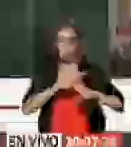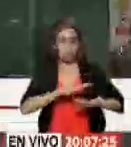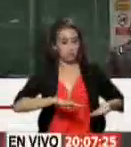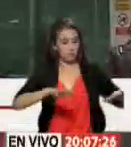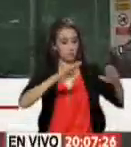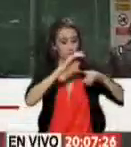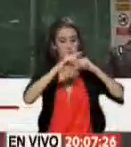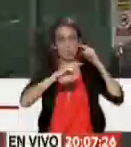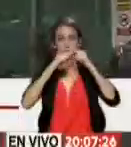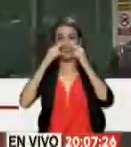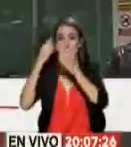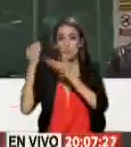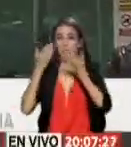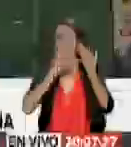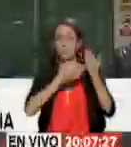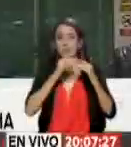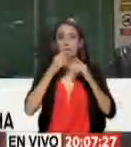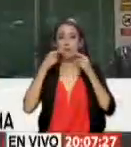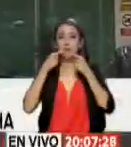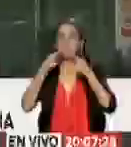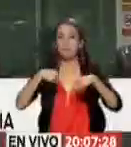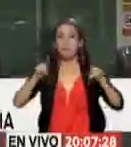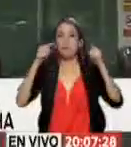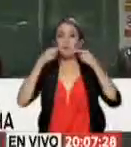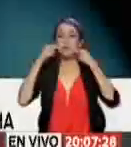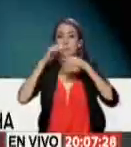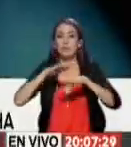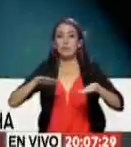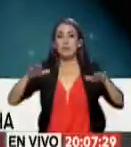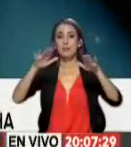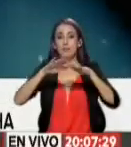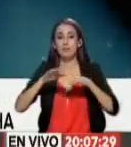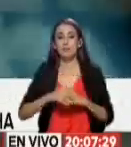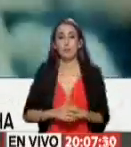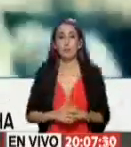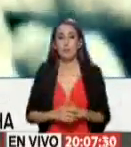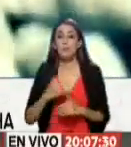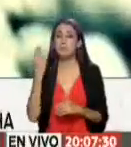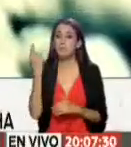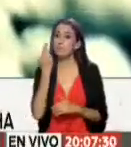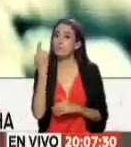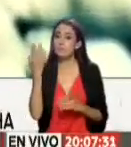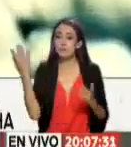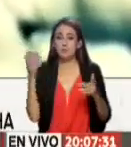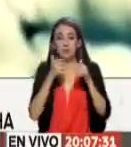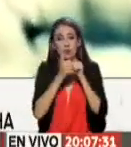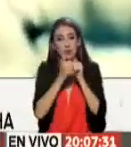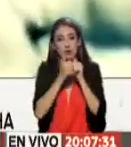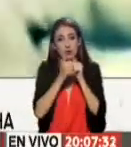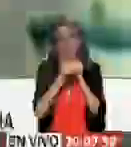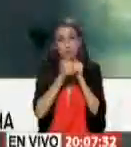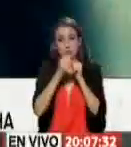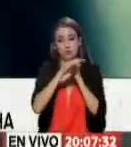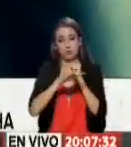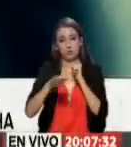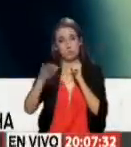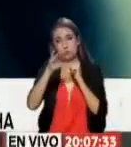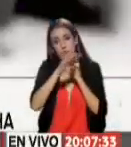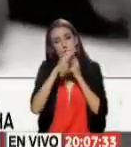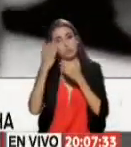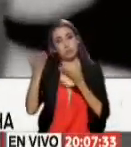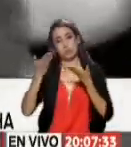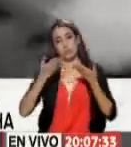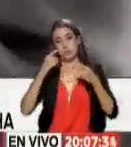divulgar. En la pericia, que fue de carácter reservado, se pudo determinar que solo en uno de los teléfonos existía material relacionado a la